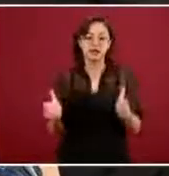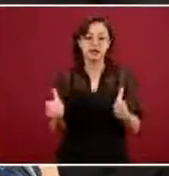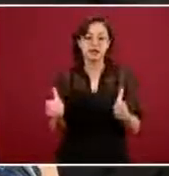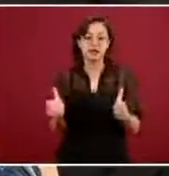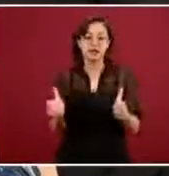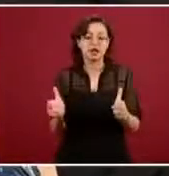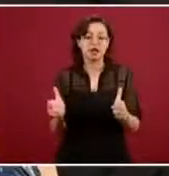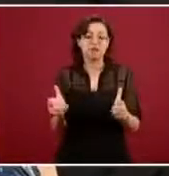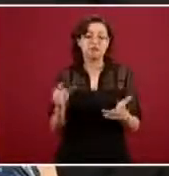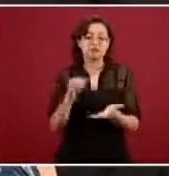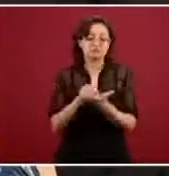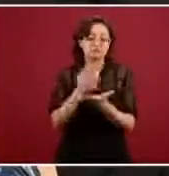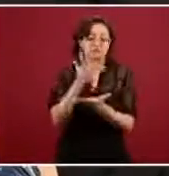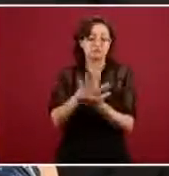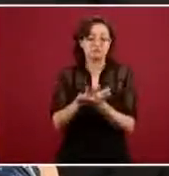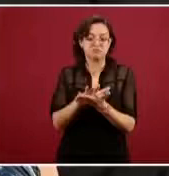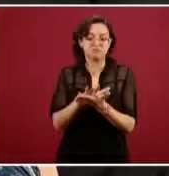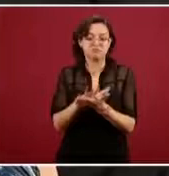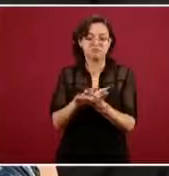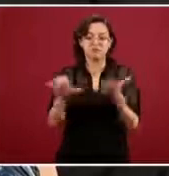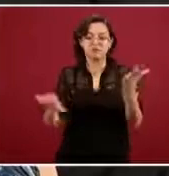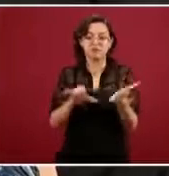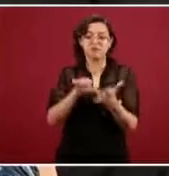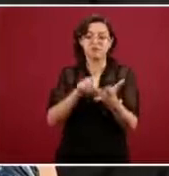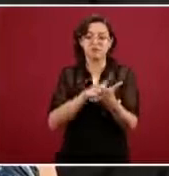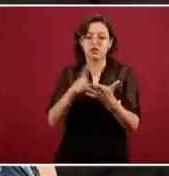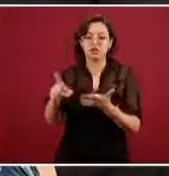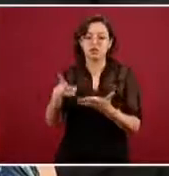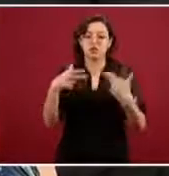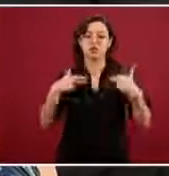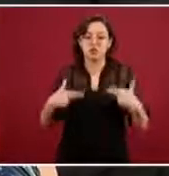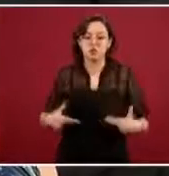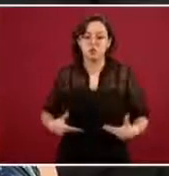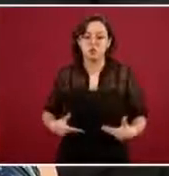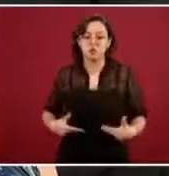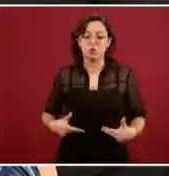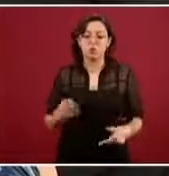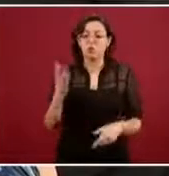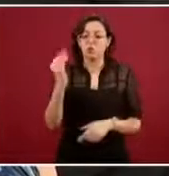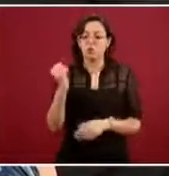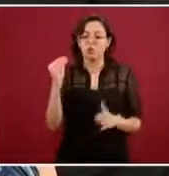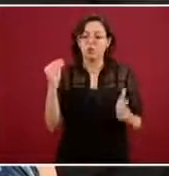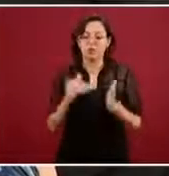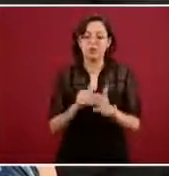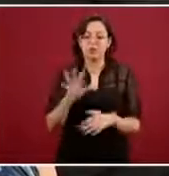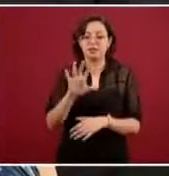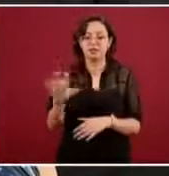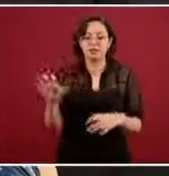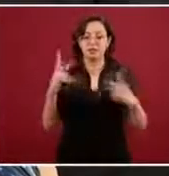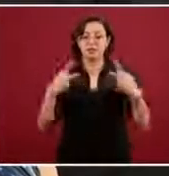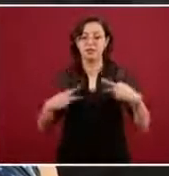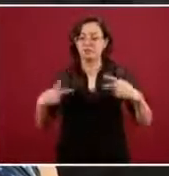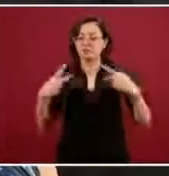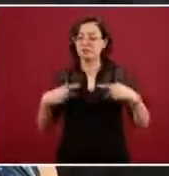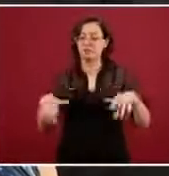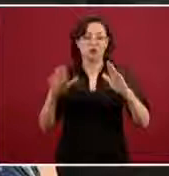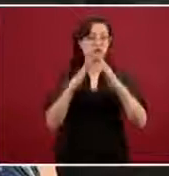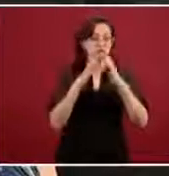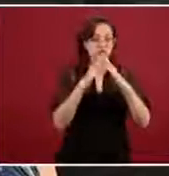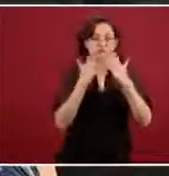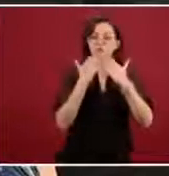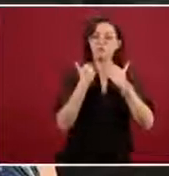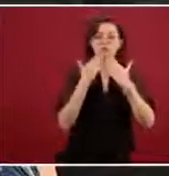además documentados por el Centro de Derechos Humanos Fray Bartolomé de las Casas 9,500 personas desplazadas